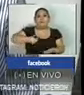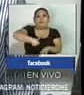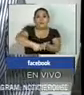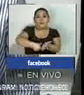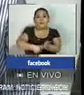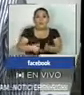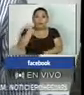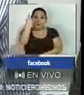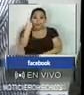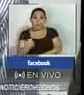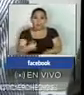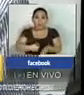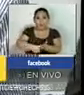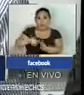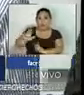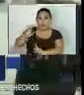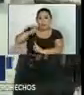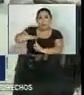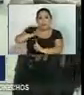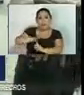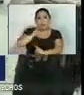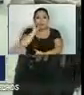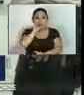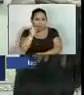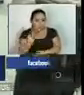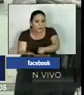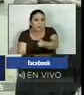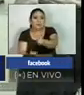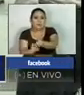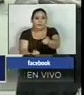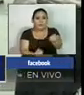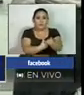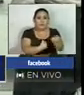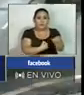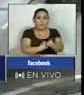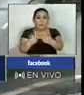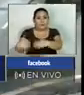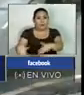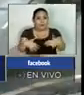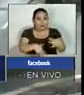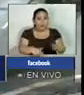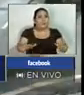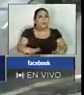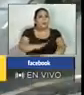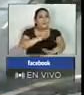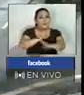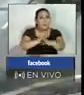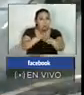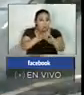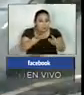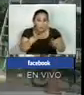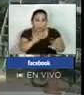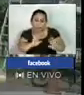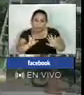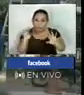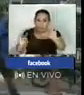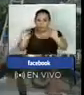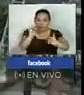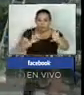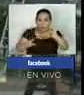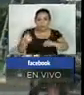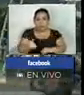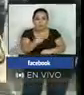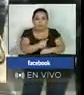El edil Ilopaneco dijo que continuarán reforzando las actividades para reducir más posibles contagios en la población.